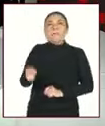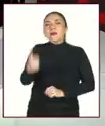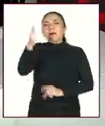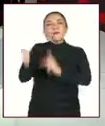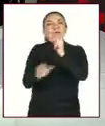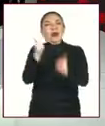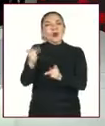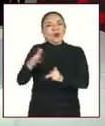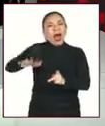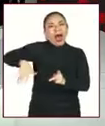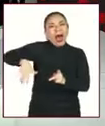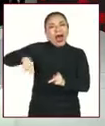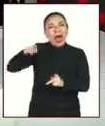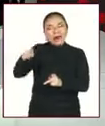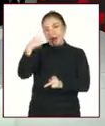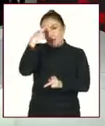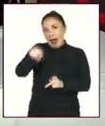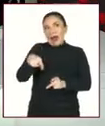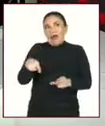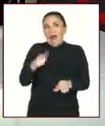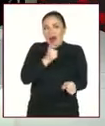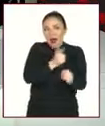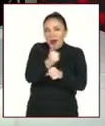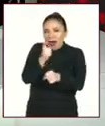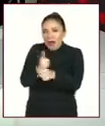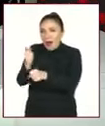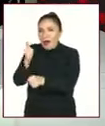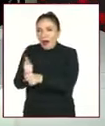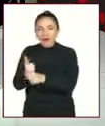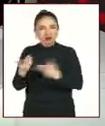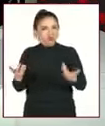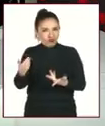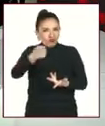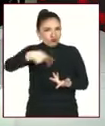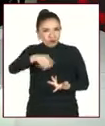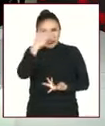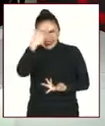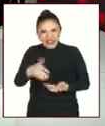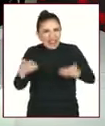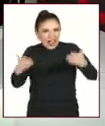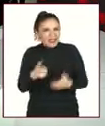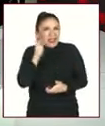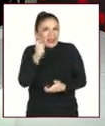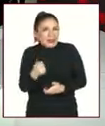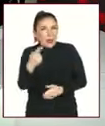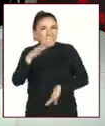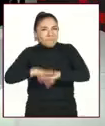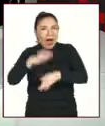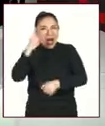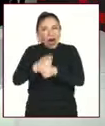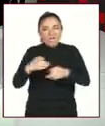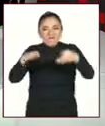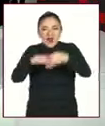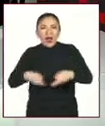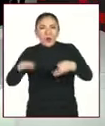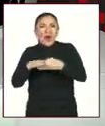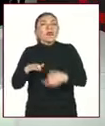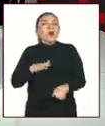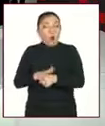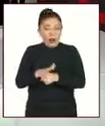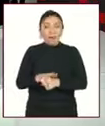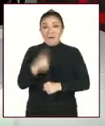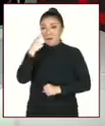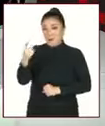hemos hecho para saber, bueno, para identificar, ¿no? Cuáles son las situaciones más frecuentes en el aula. La pregunta